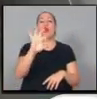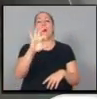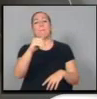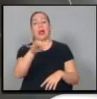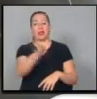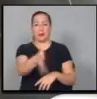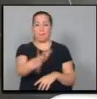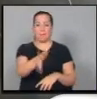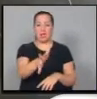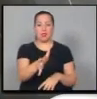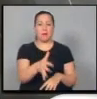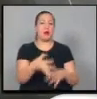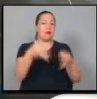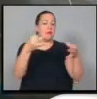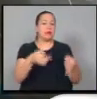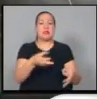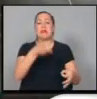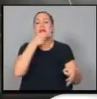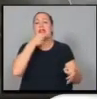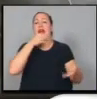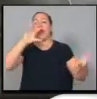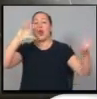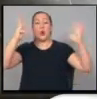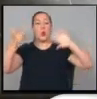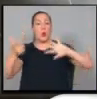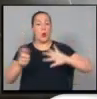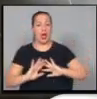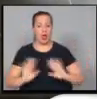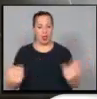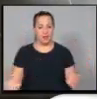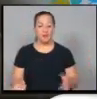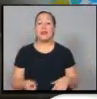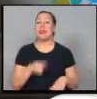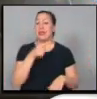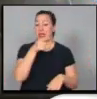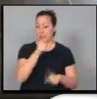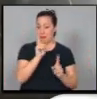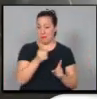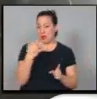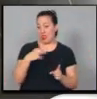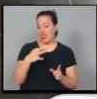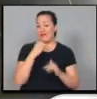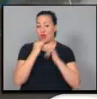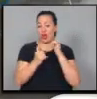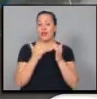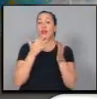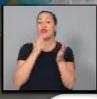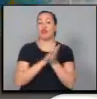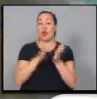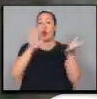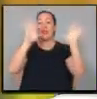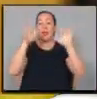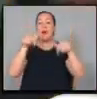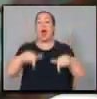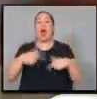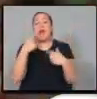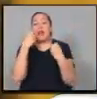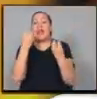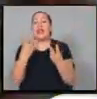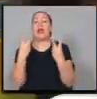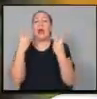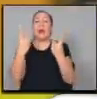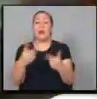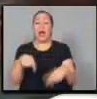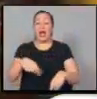aproximadamente, no hay prácticamente nubosidad importante prevista. Bueno, esto es lo que tenemos que contarte con respecto al tiempo. A ver cómo se está viajando a las 7.46